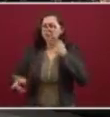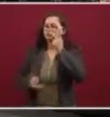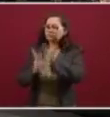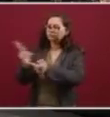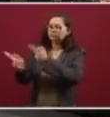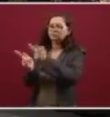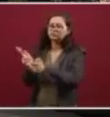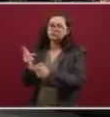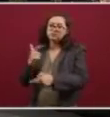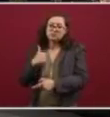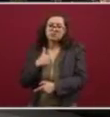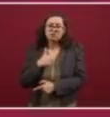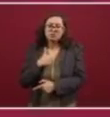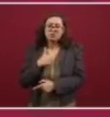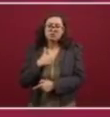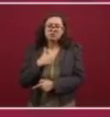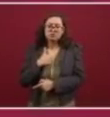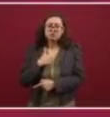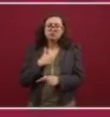yo